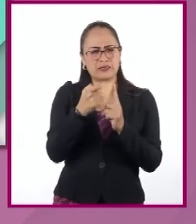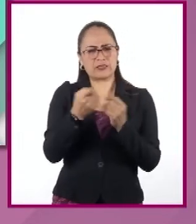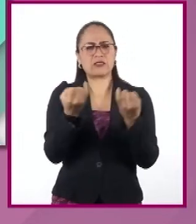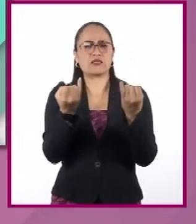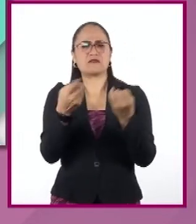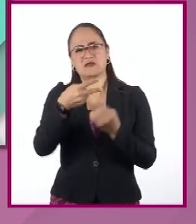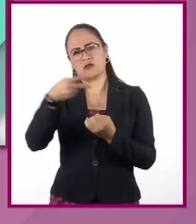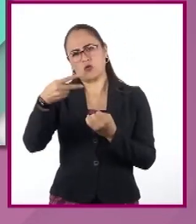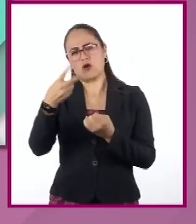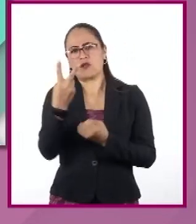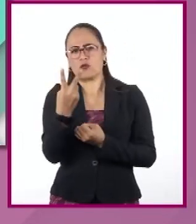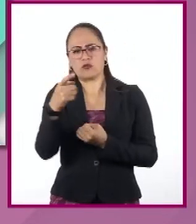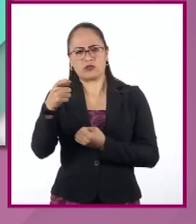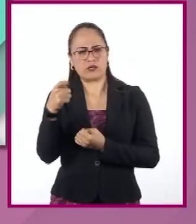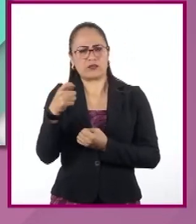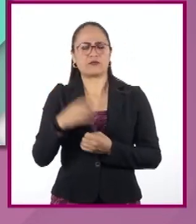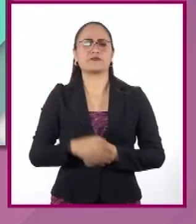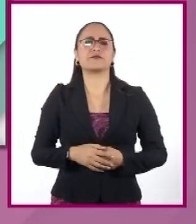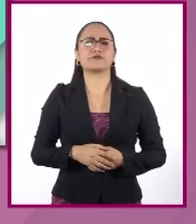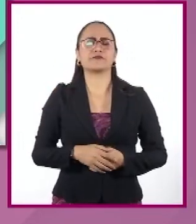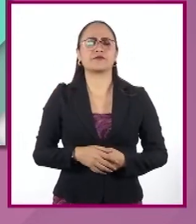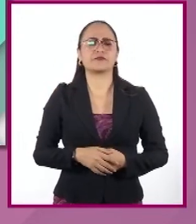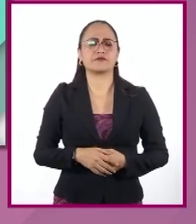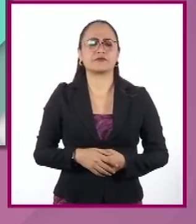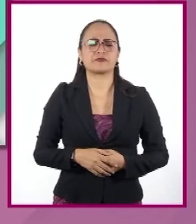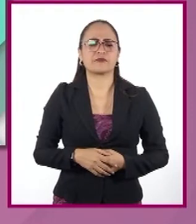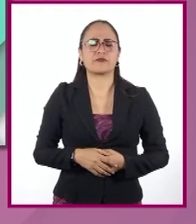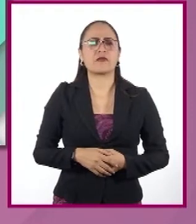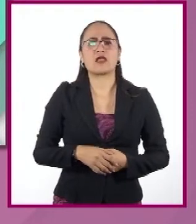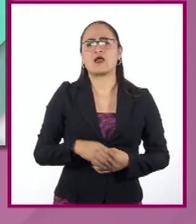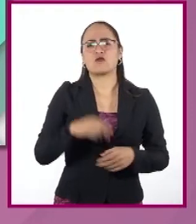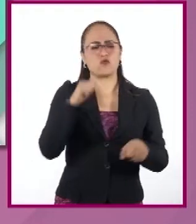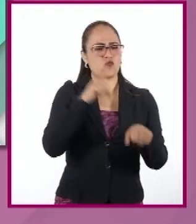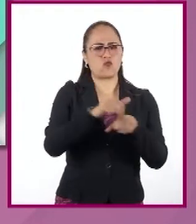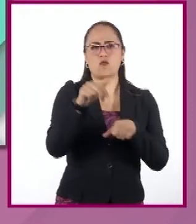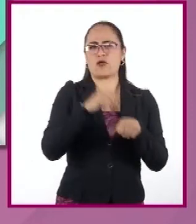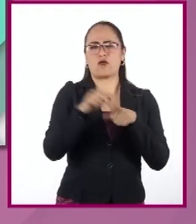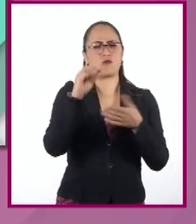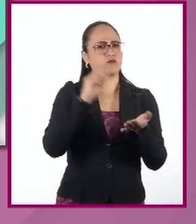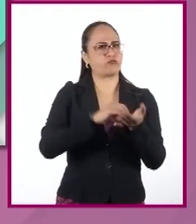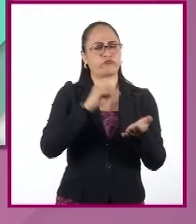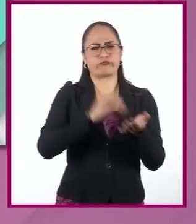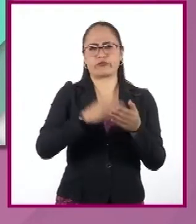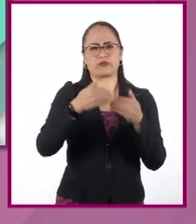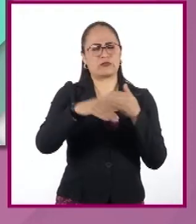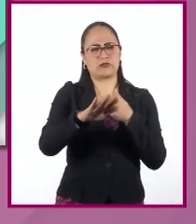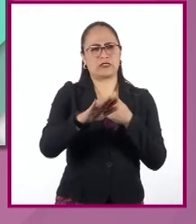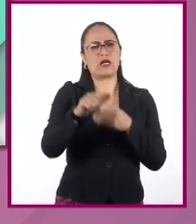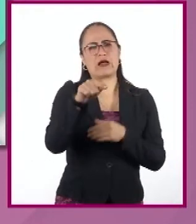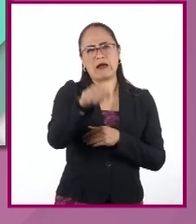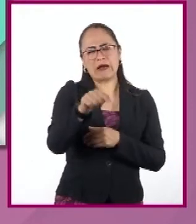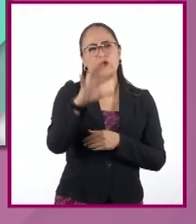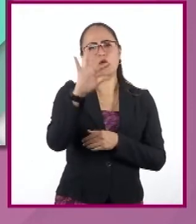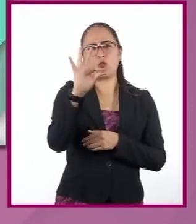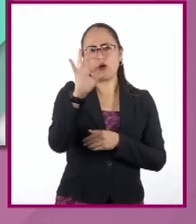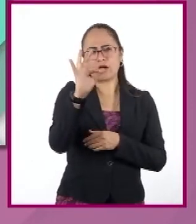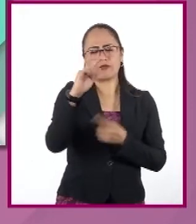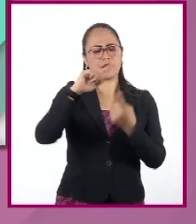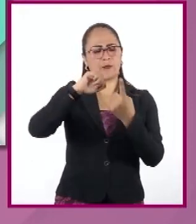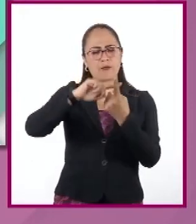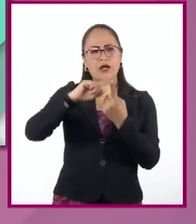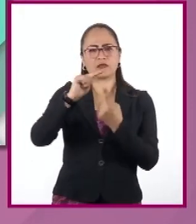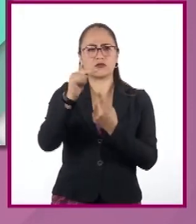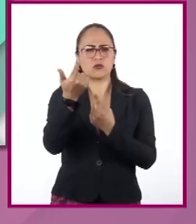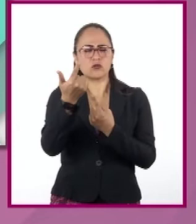2X. Además, tenemos dos constantes que también se pueden sumar, 40 más